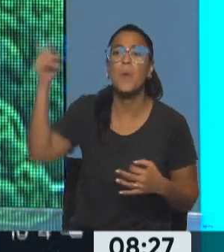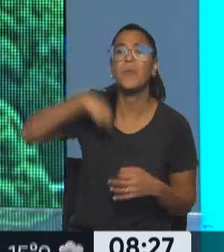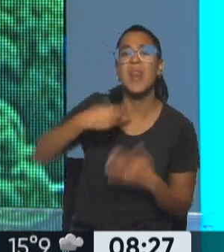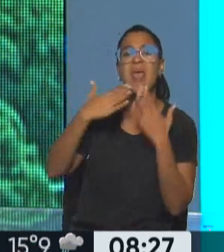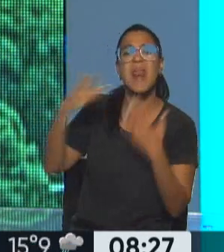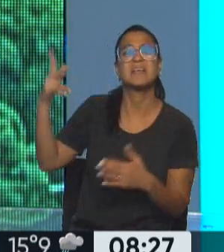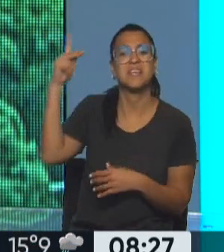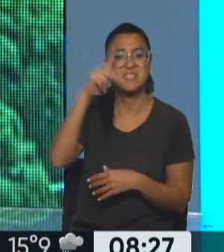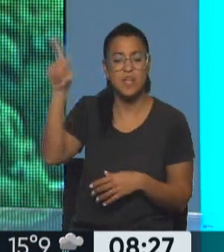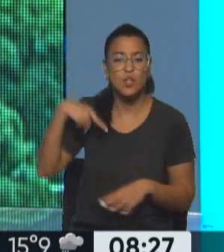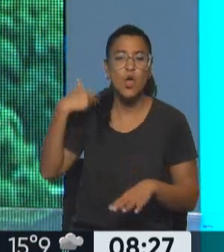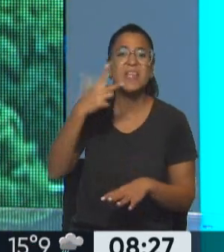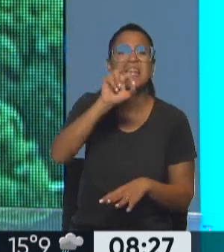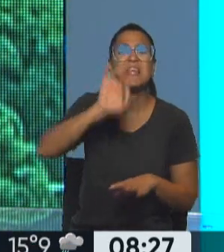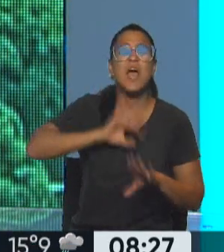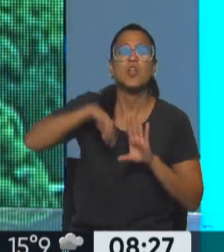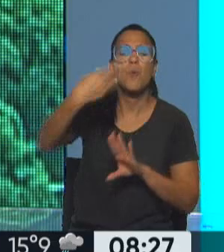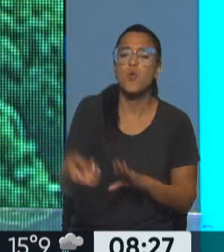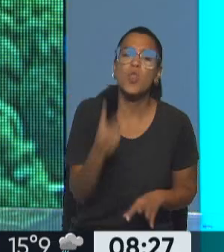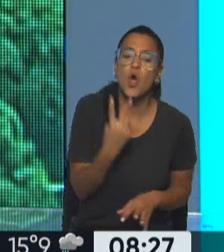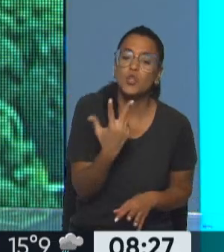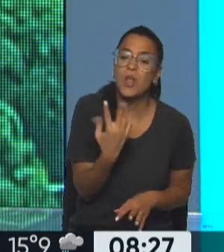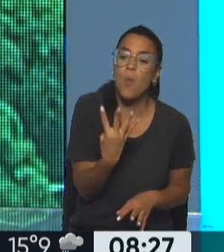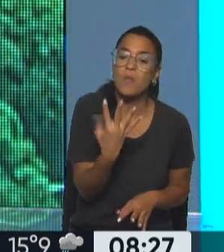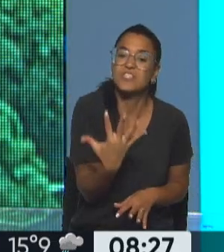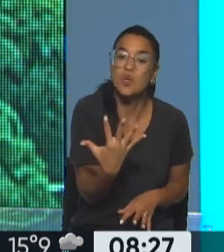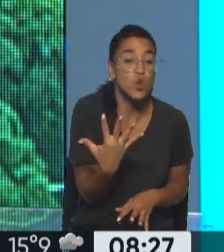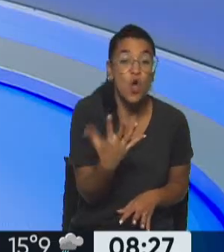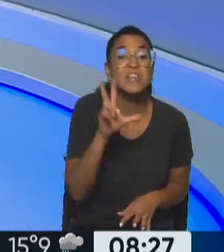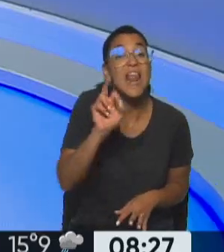de 30 años recién, no estamos hablando de 2, 3, 4, 5, 30 años.